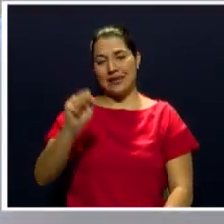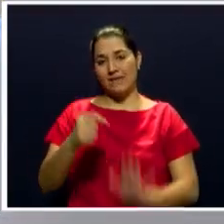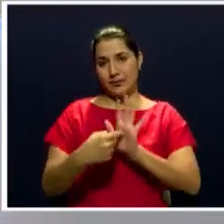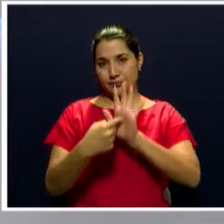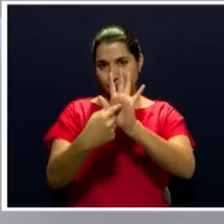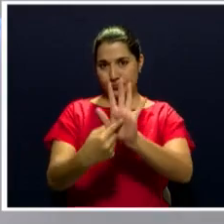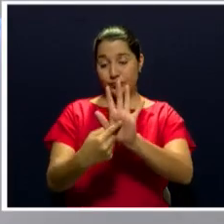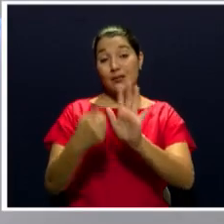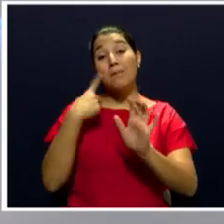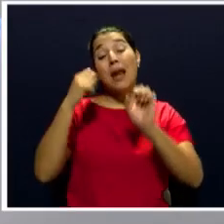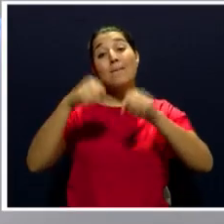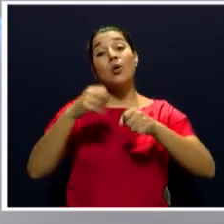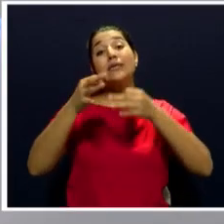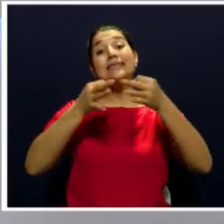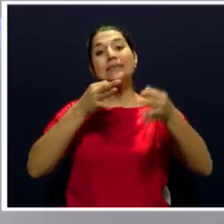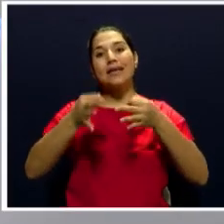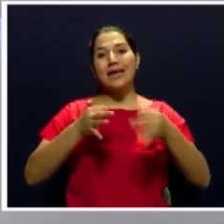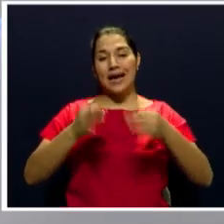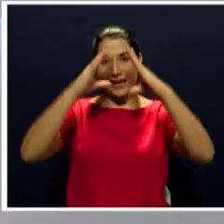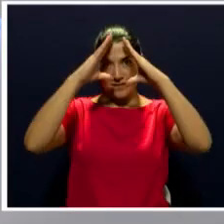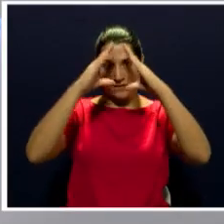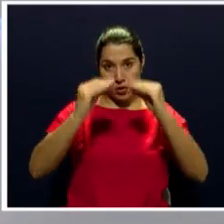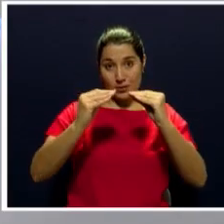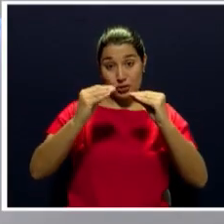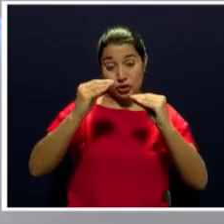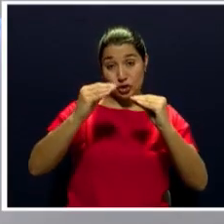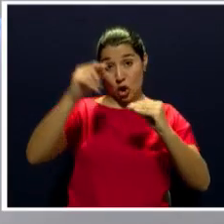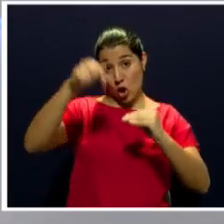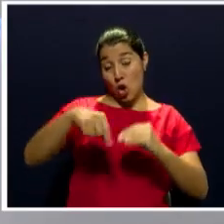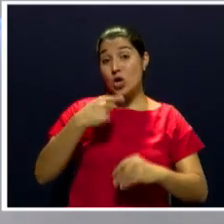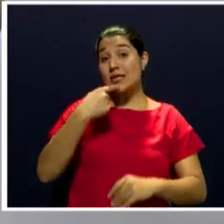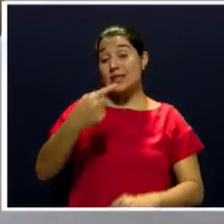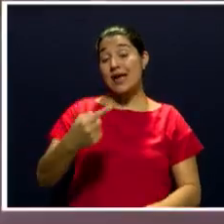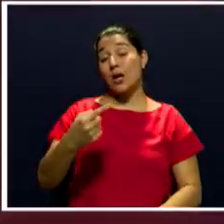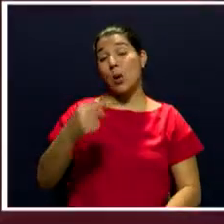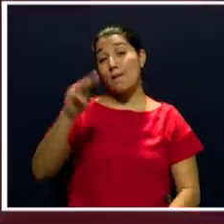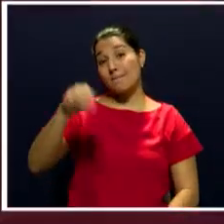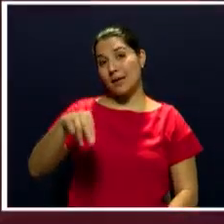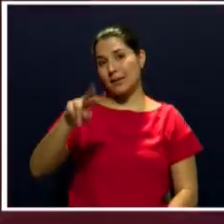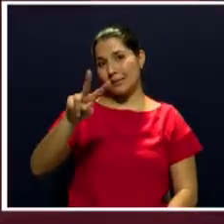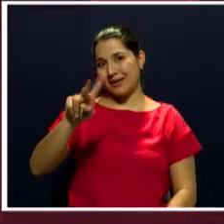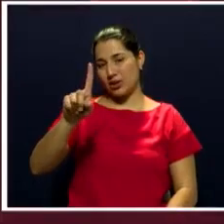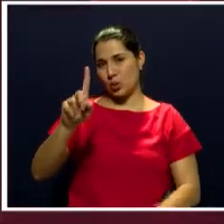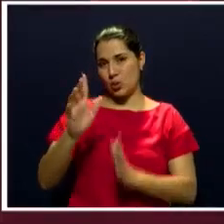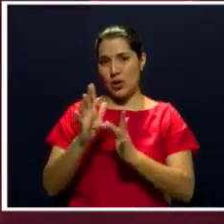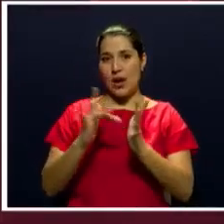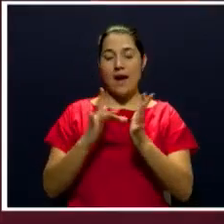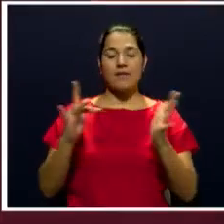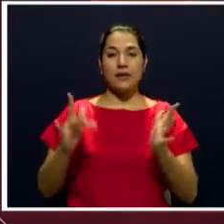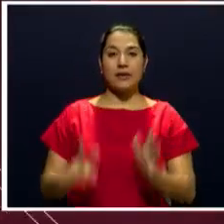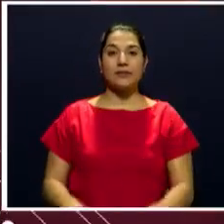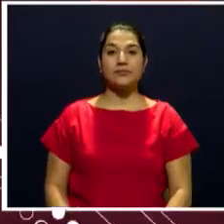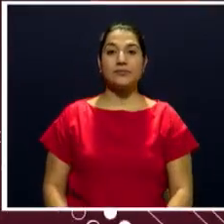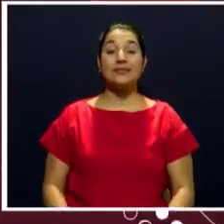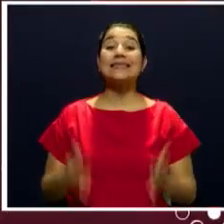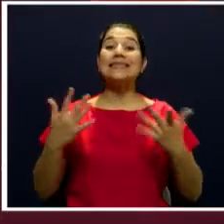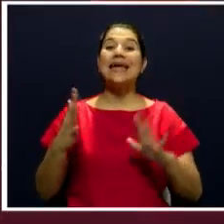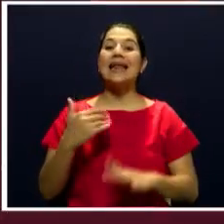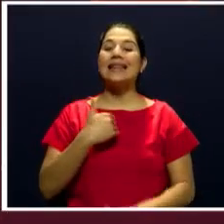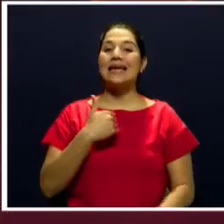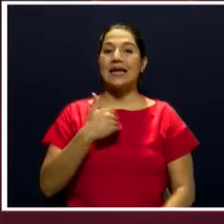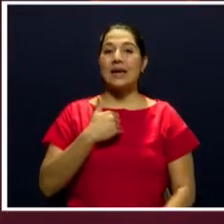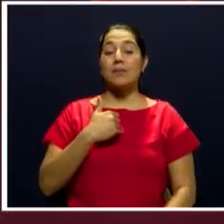para detallar todos los datos brindados este martes 21 de abril. Como lo vemos en este momento, tenemos un